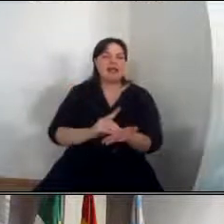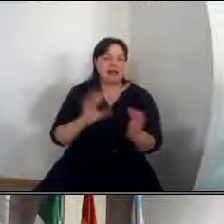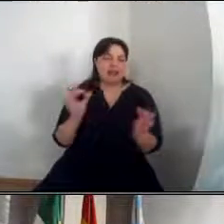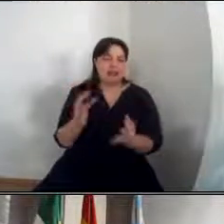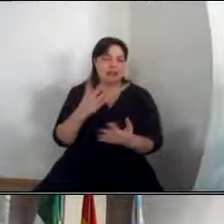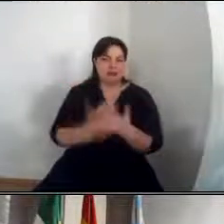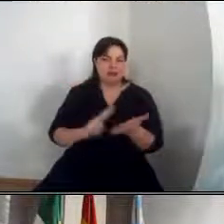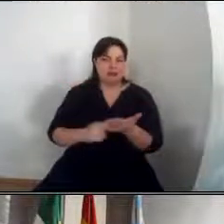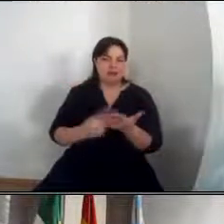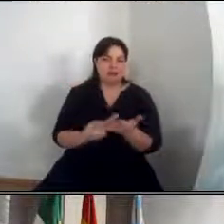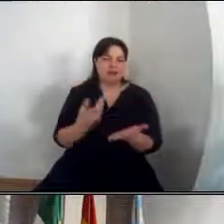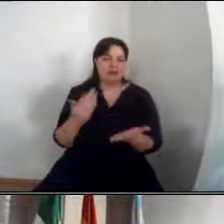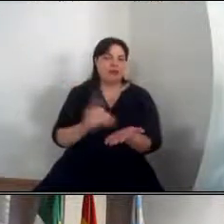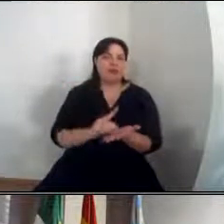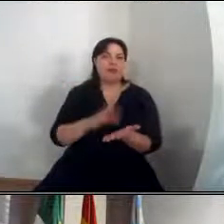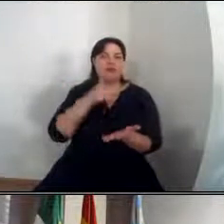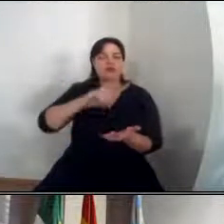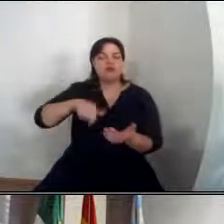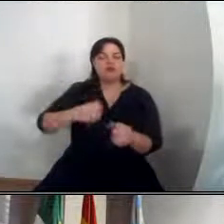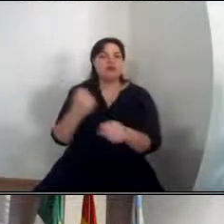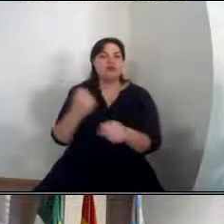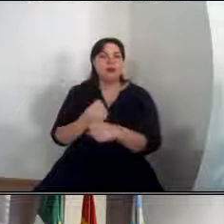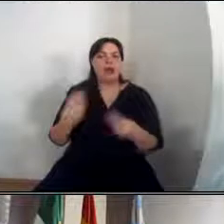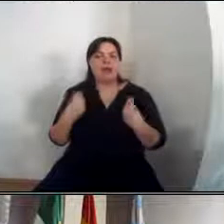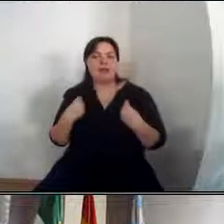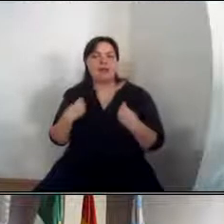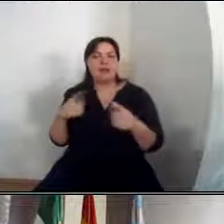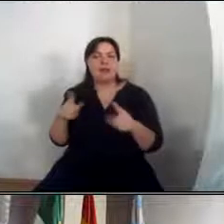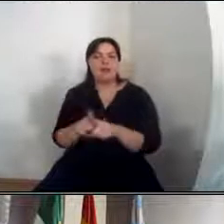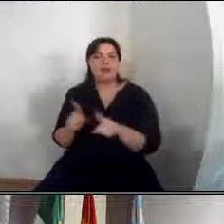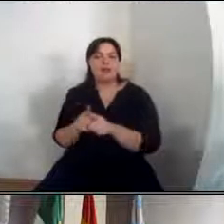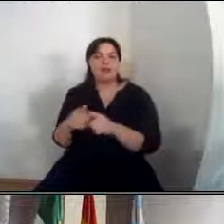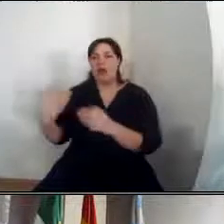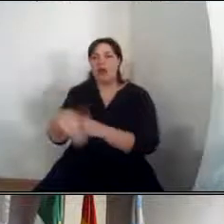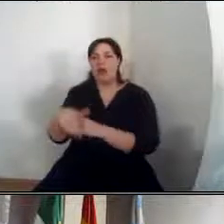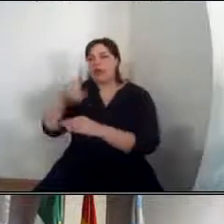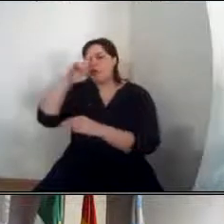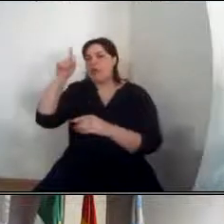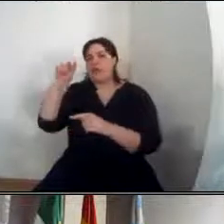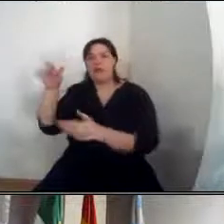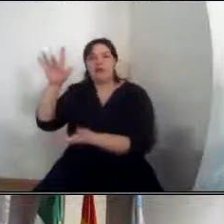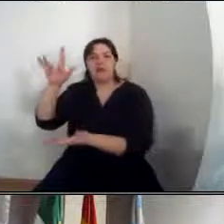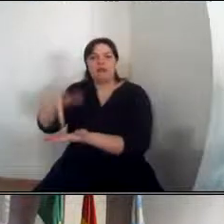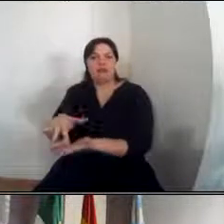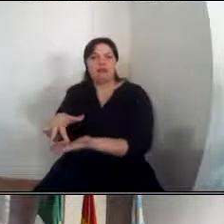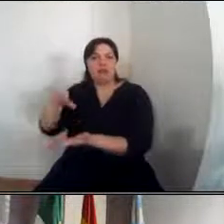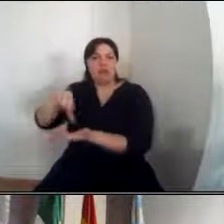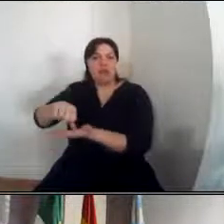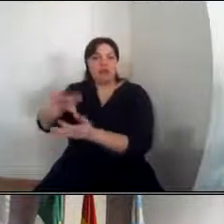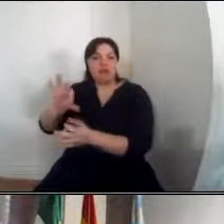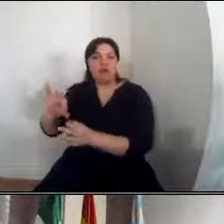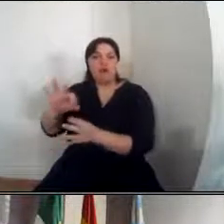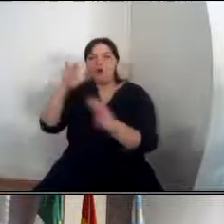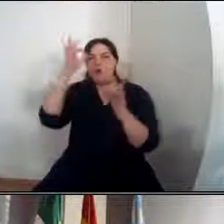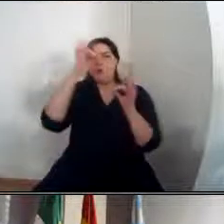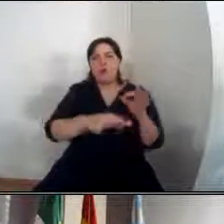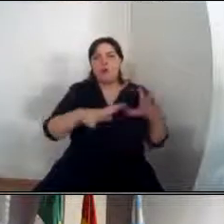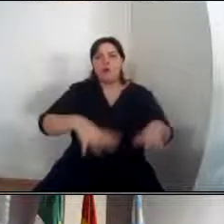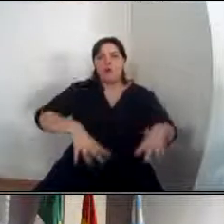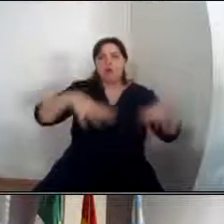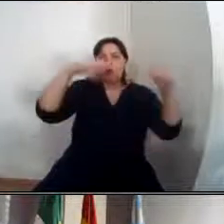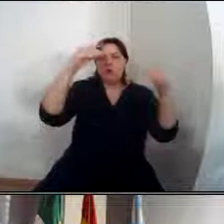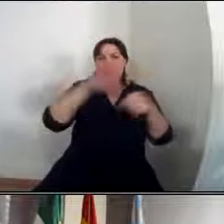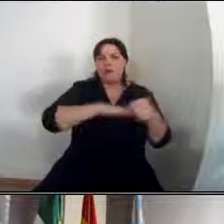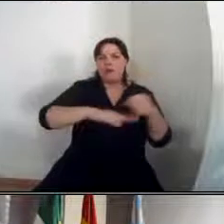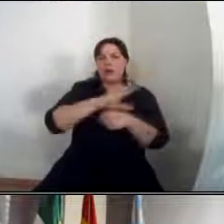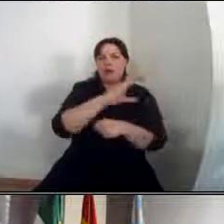se puede trabajar y vivir igual en el Paseo de la Castellana que en cualquier municipio de las Urdes, de la provincia de